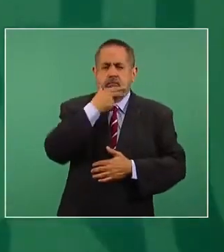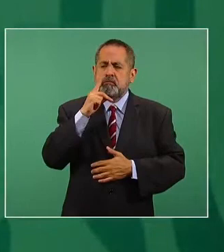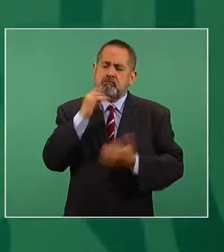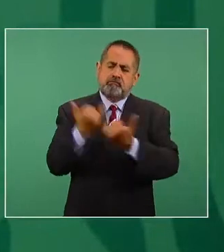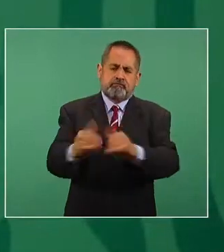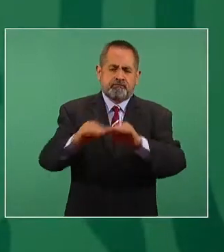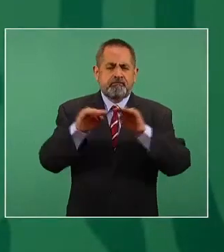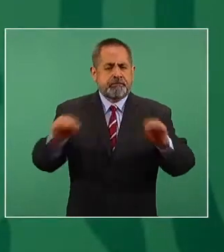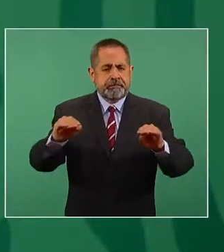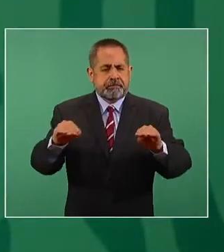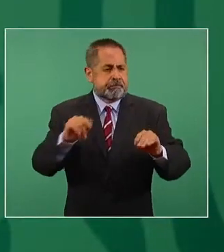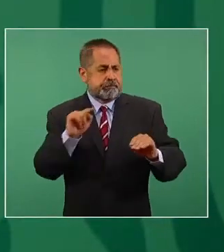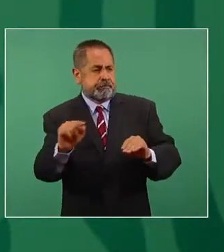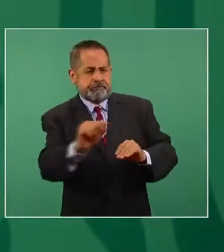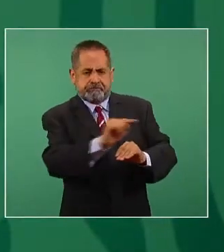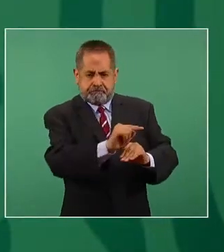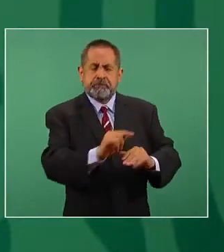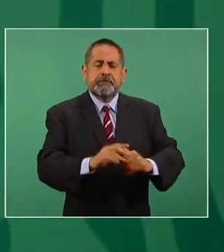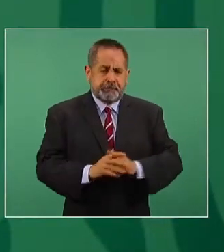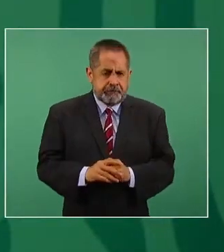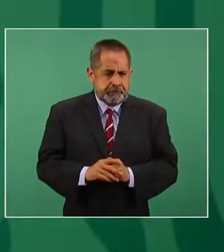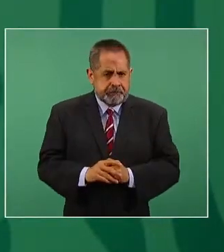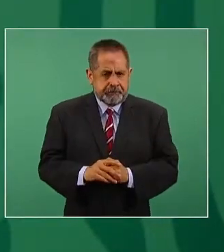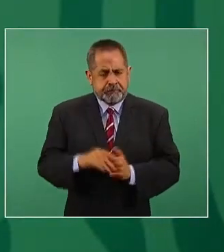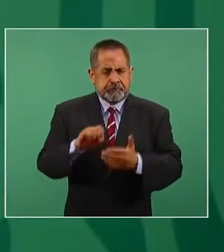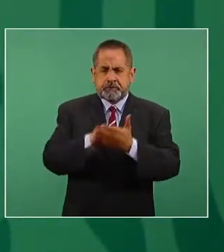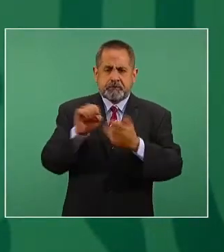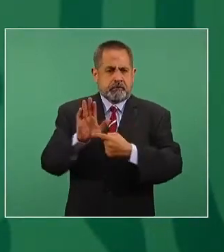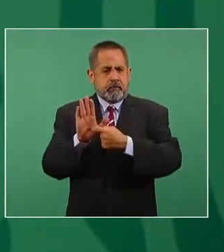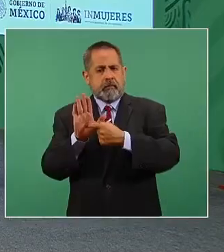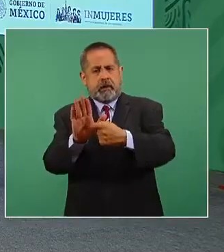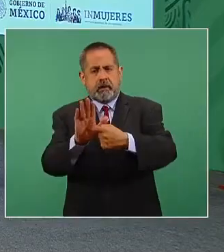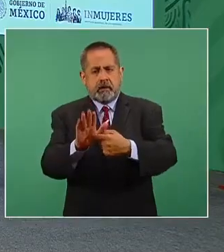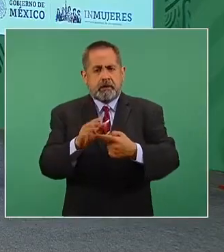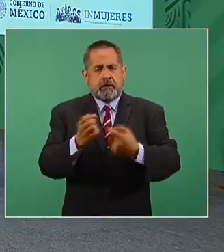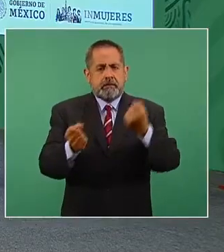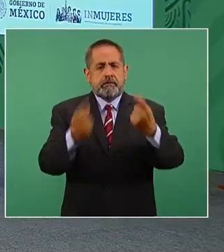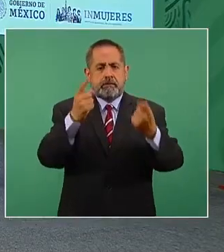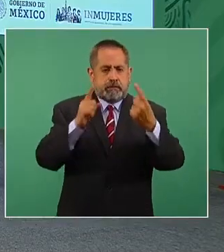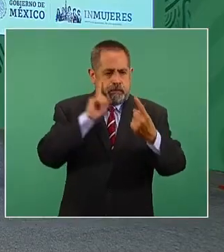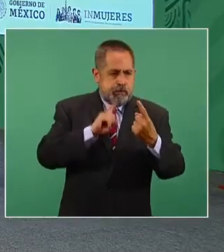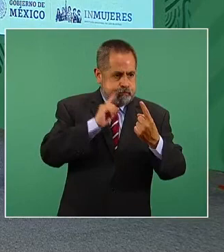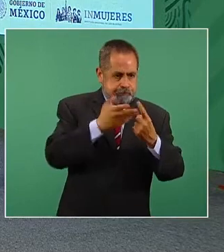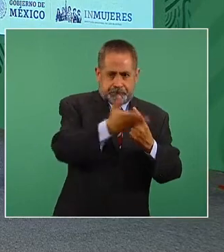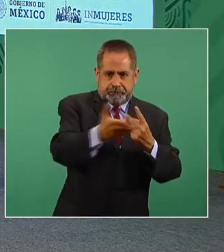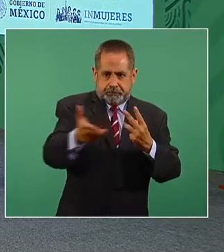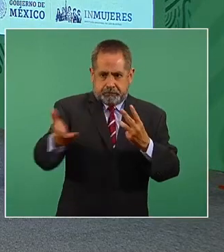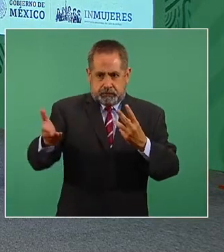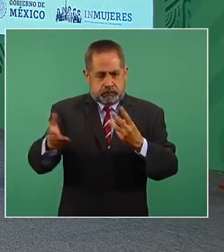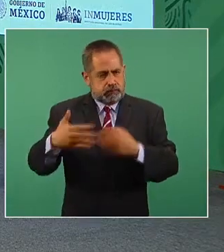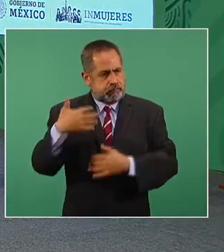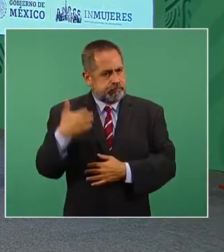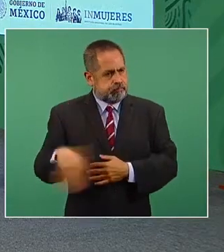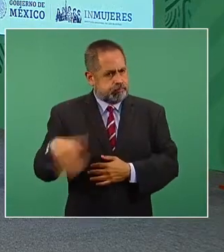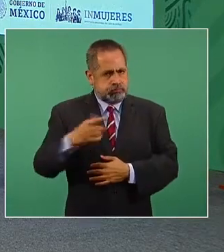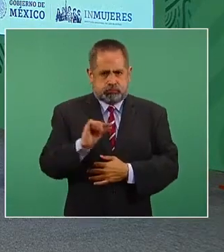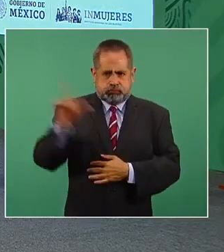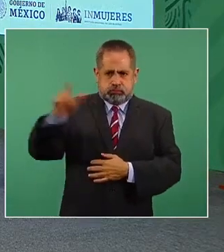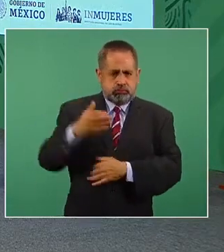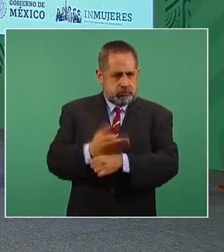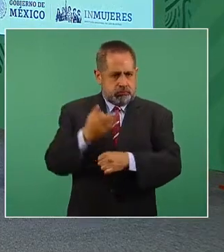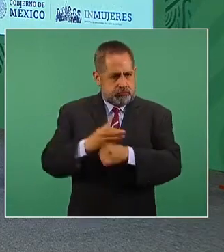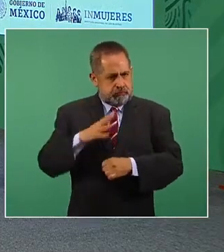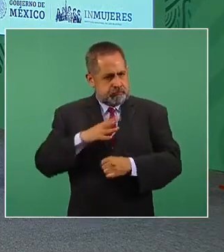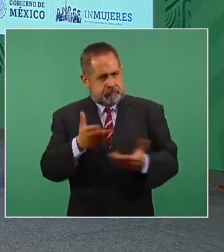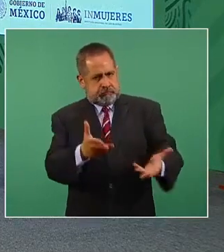desde diferentes espacios. Y pongo el ejemplo de algunas de las mujeres que están aquí y que nos